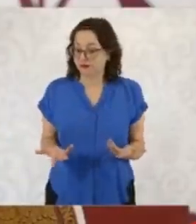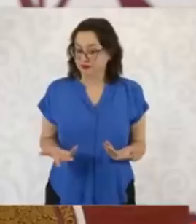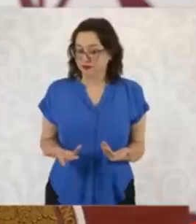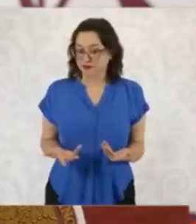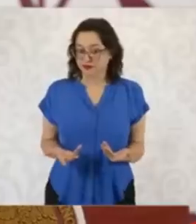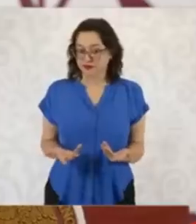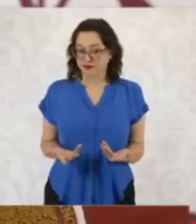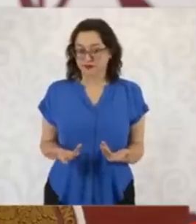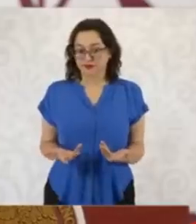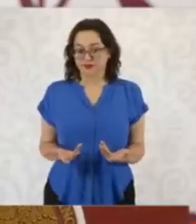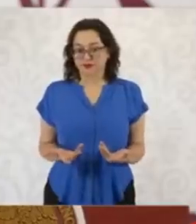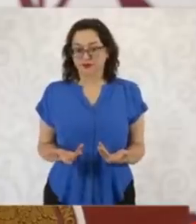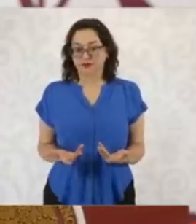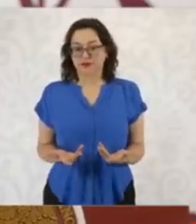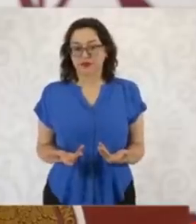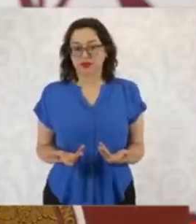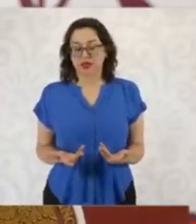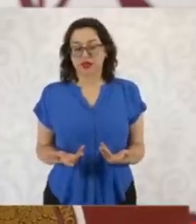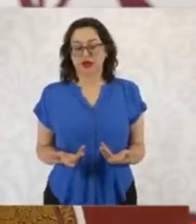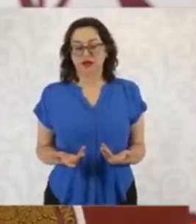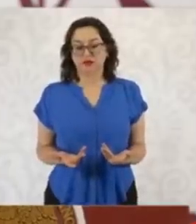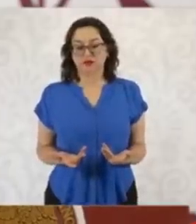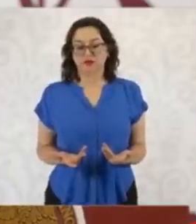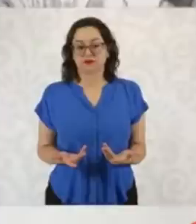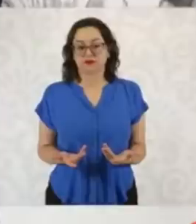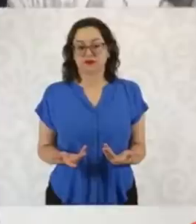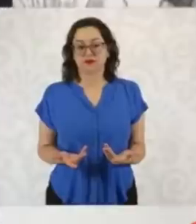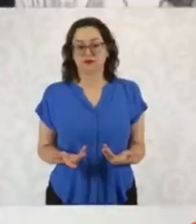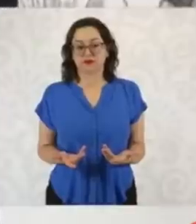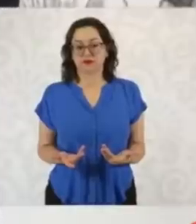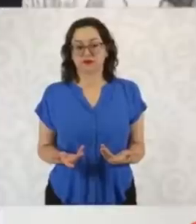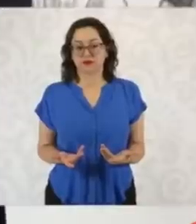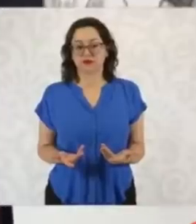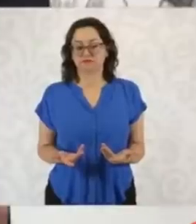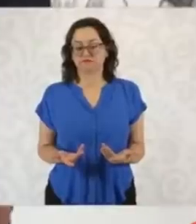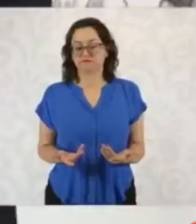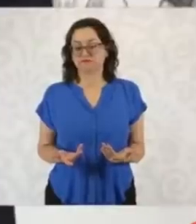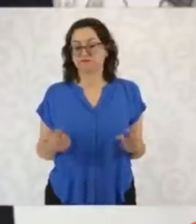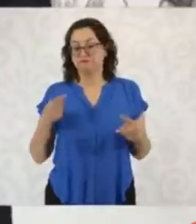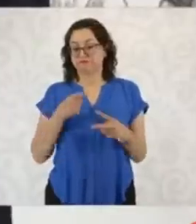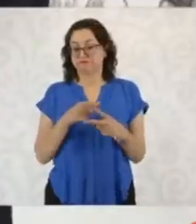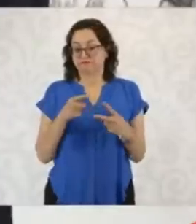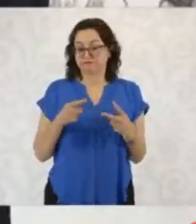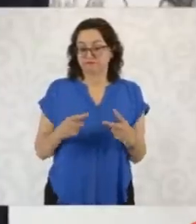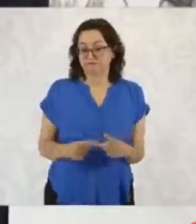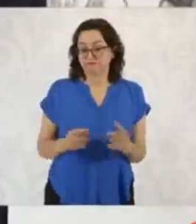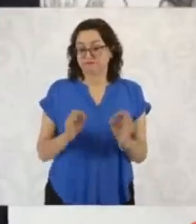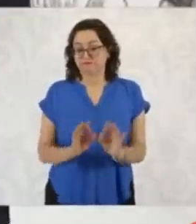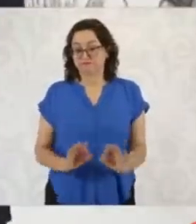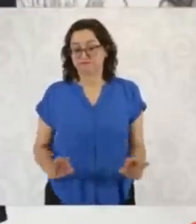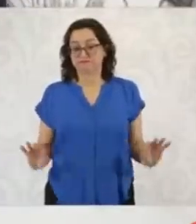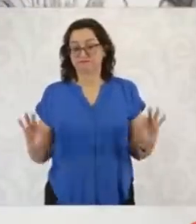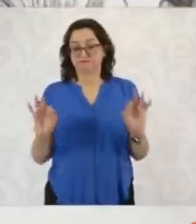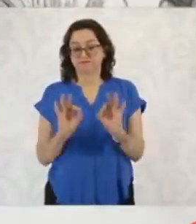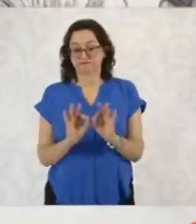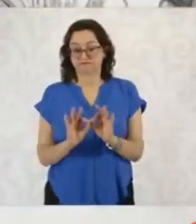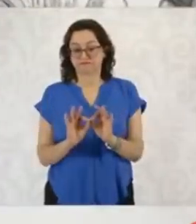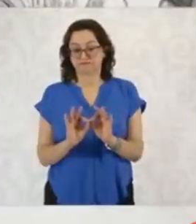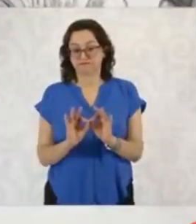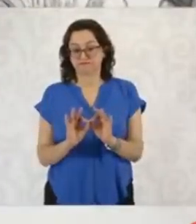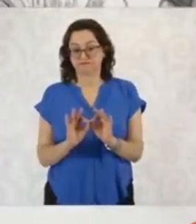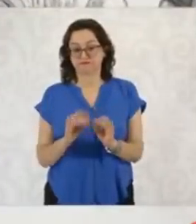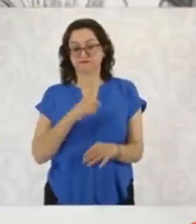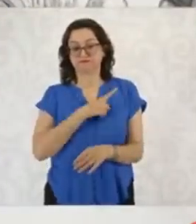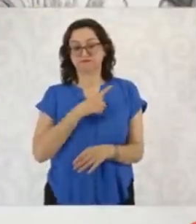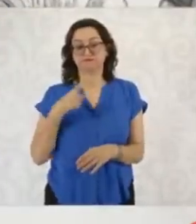pero ambas cosas nos van a ayudar a algo en verdad muy relevante, que es conocer la